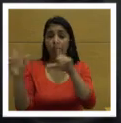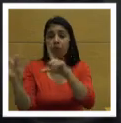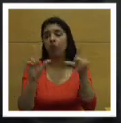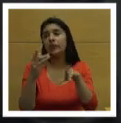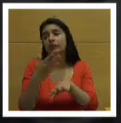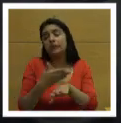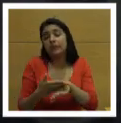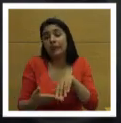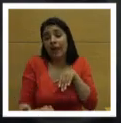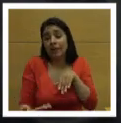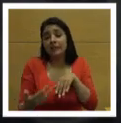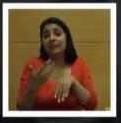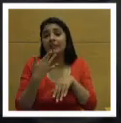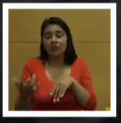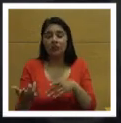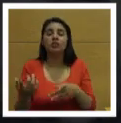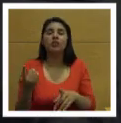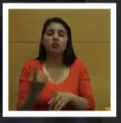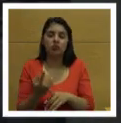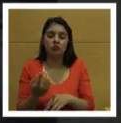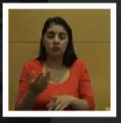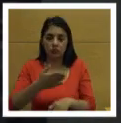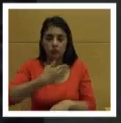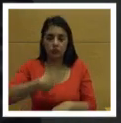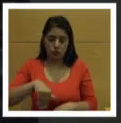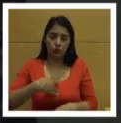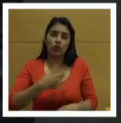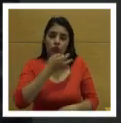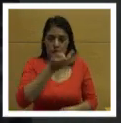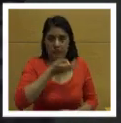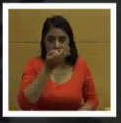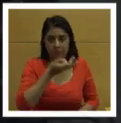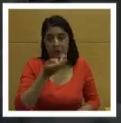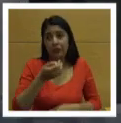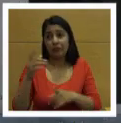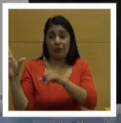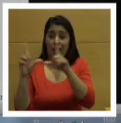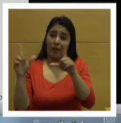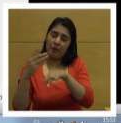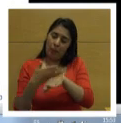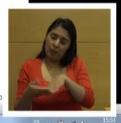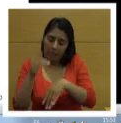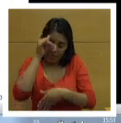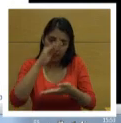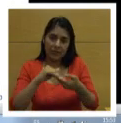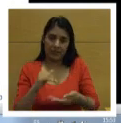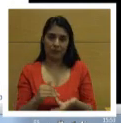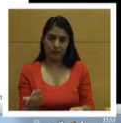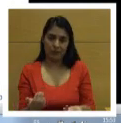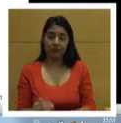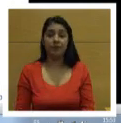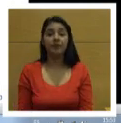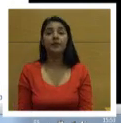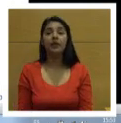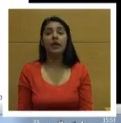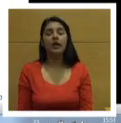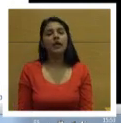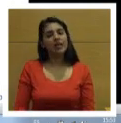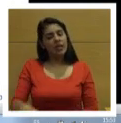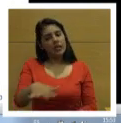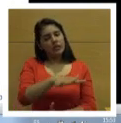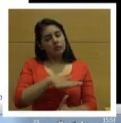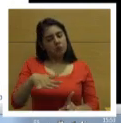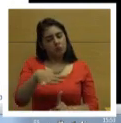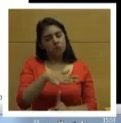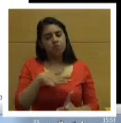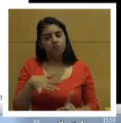retardo de lo que es la secuencia de mi exposición. La situación de vulnerabilidad